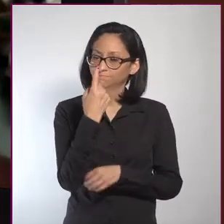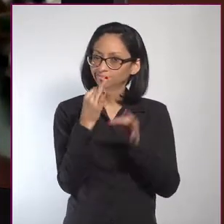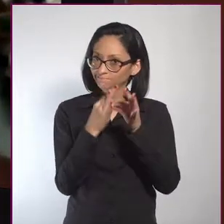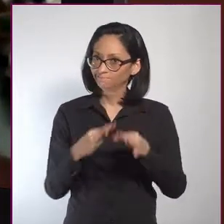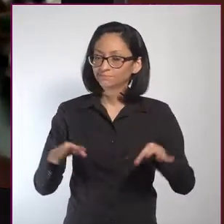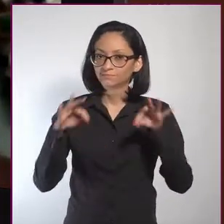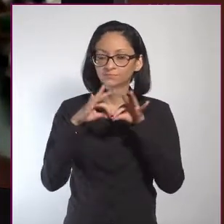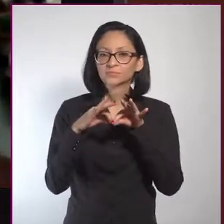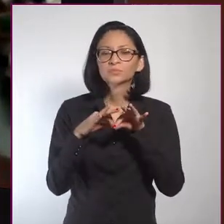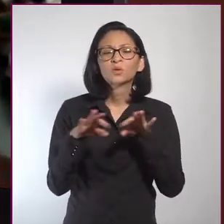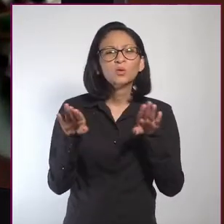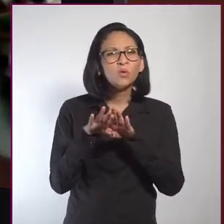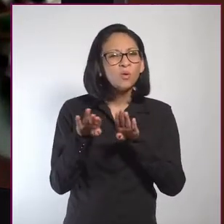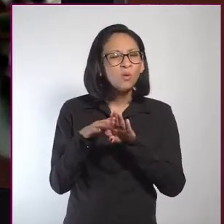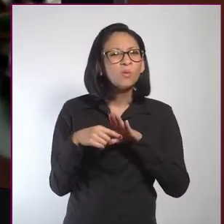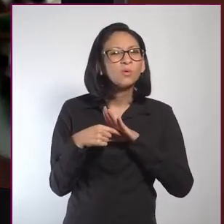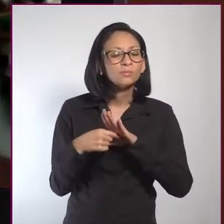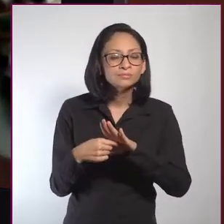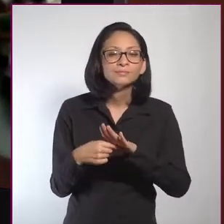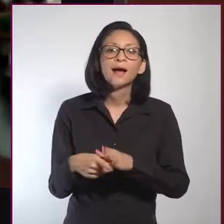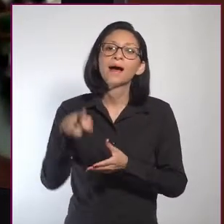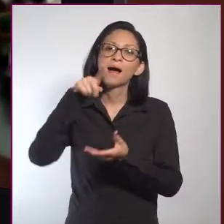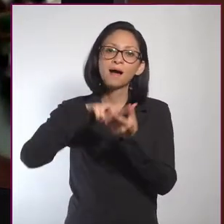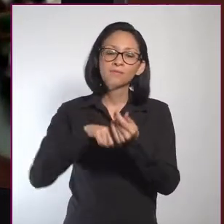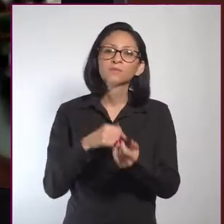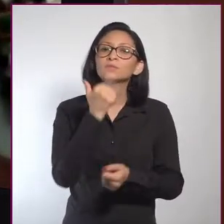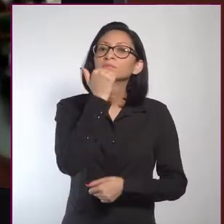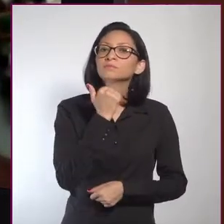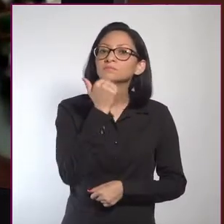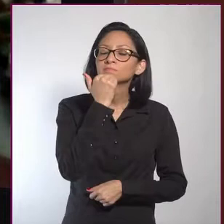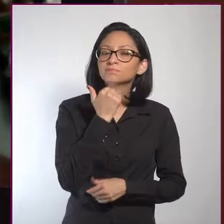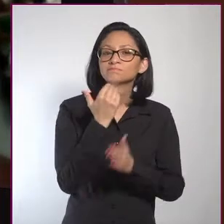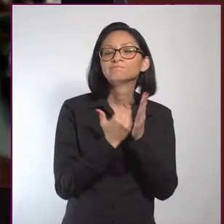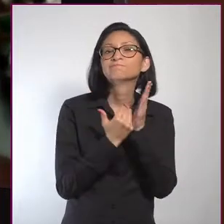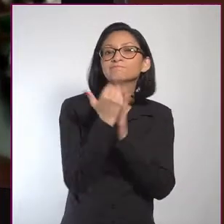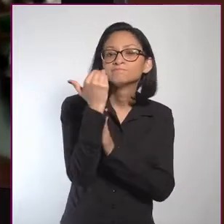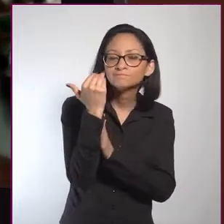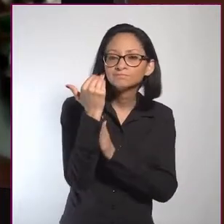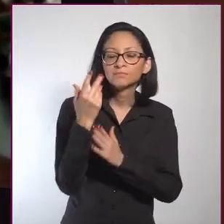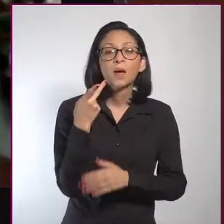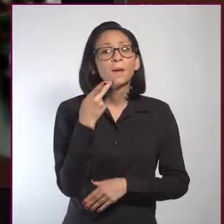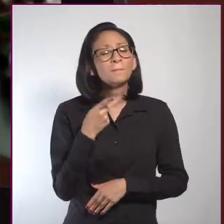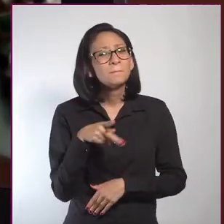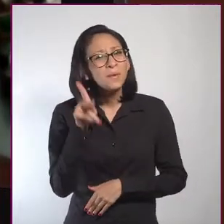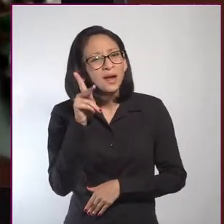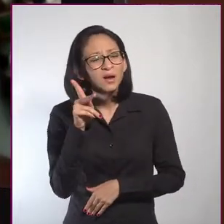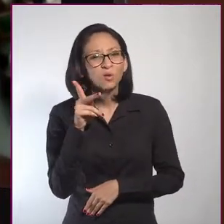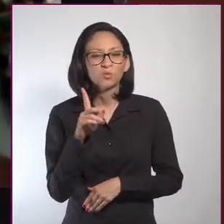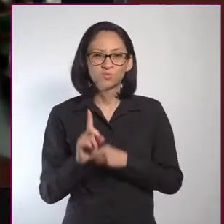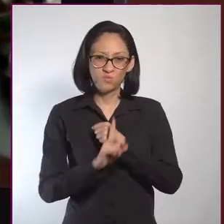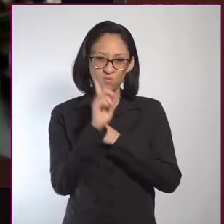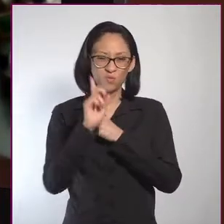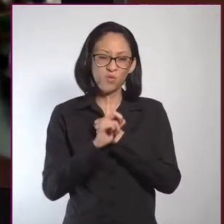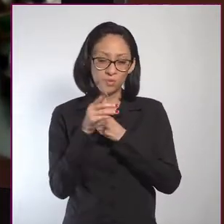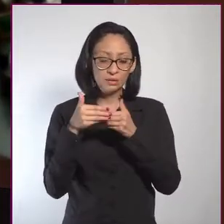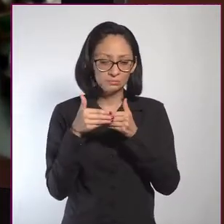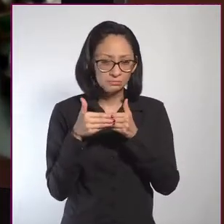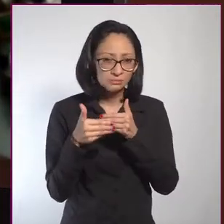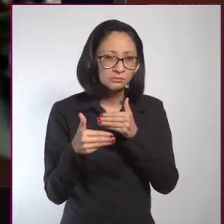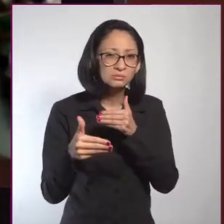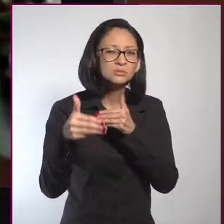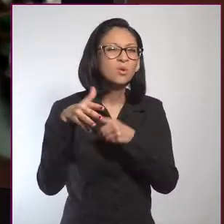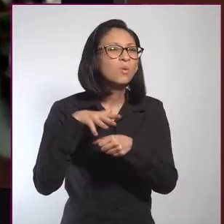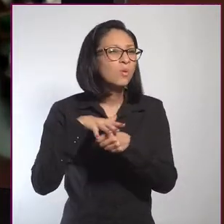Se manifiesta por niveles altos de glucosa, pero sus complicaciones a largo